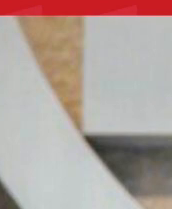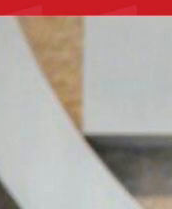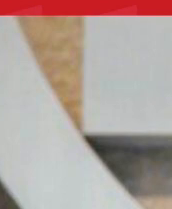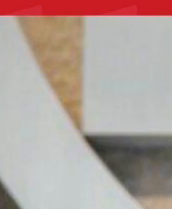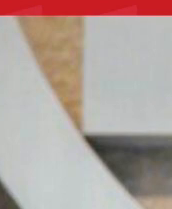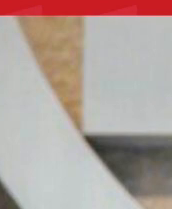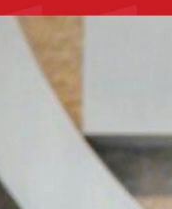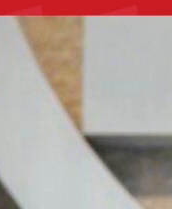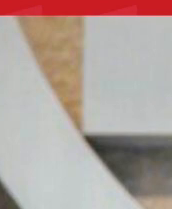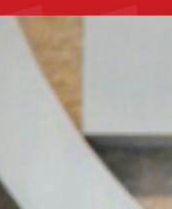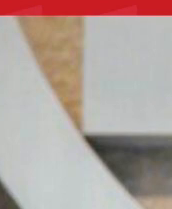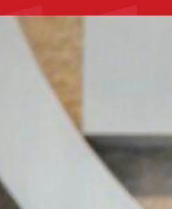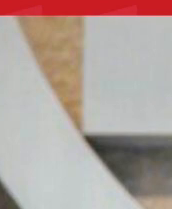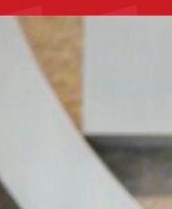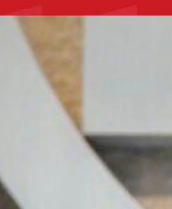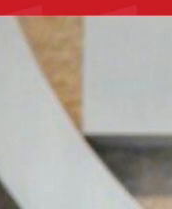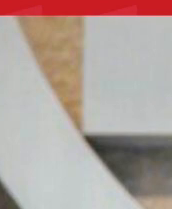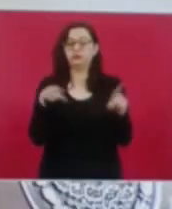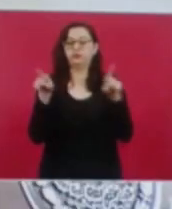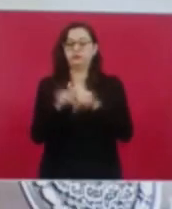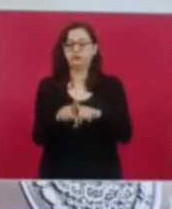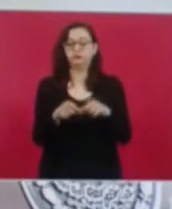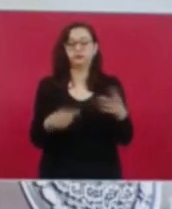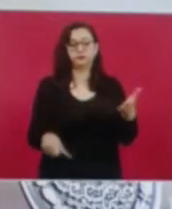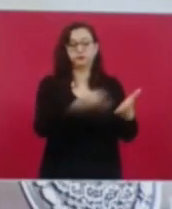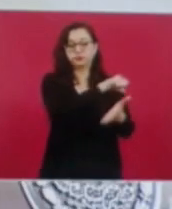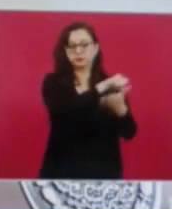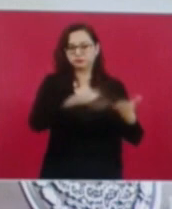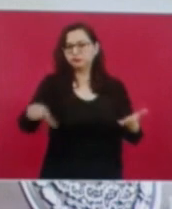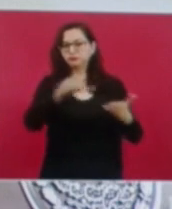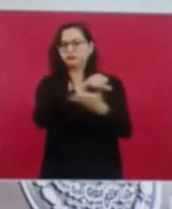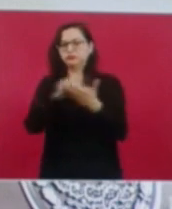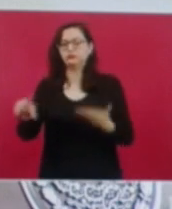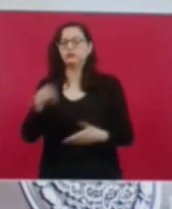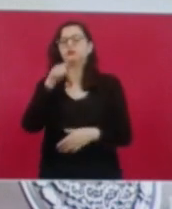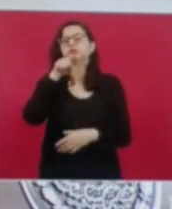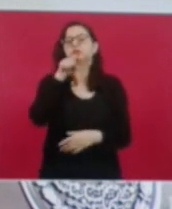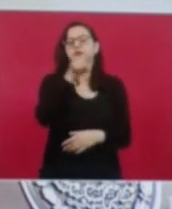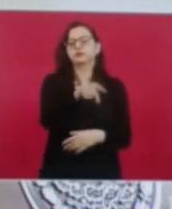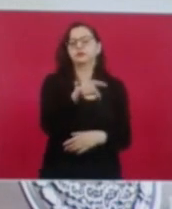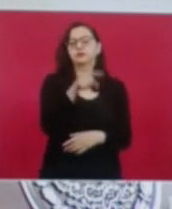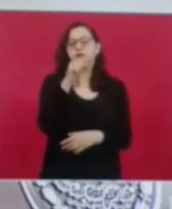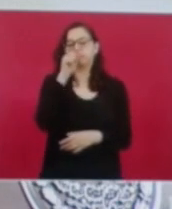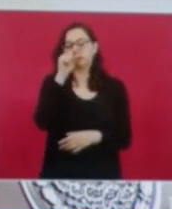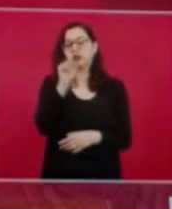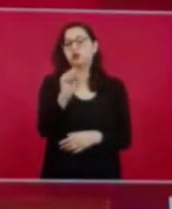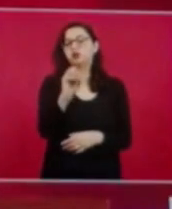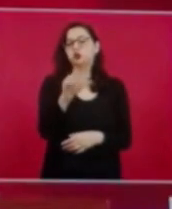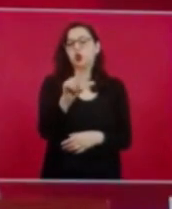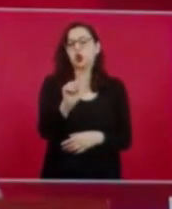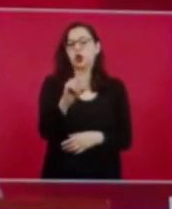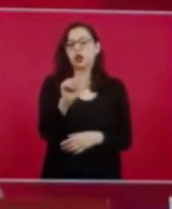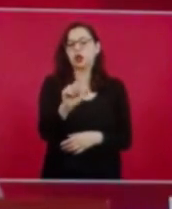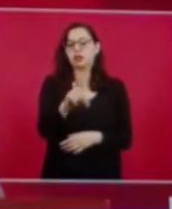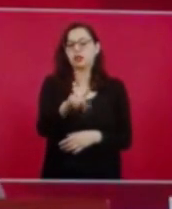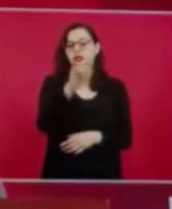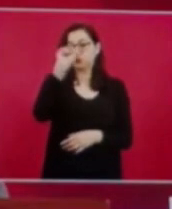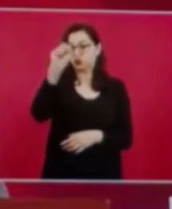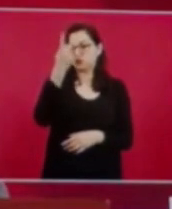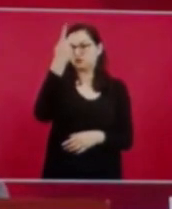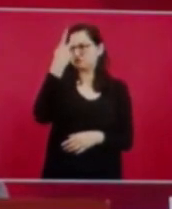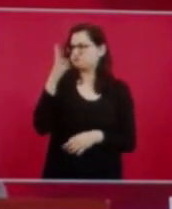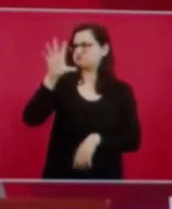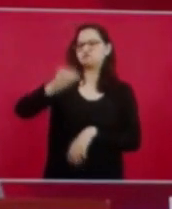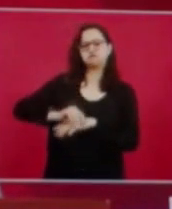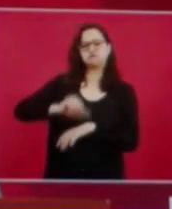sea realmente lo que tenemos que entender es de que hay una visión en el mundo que no es la visión que nosotros